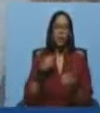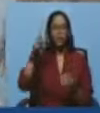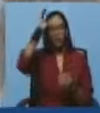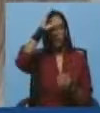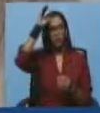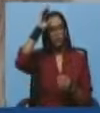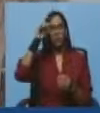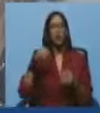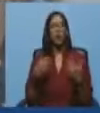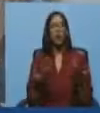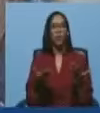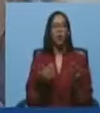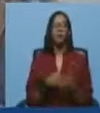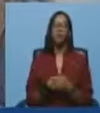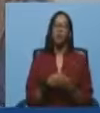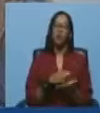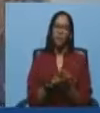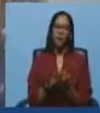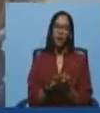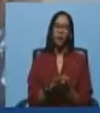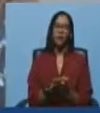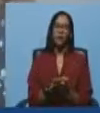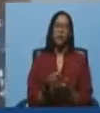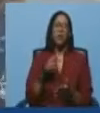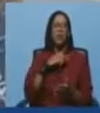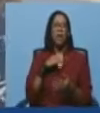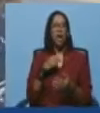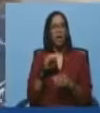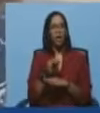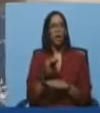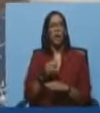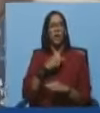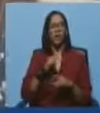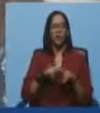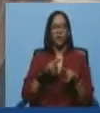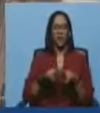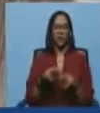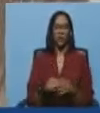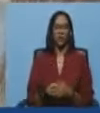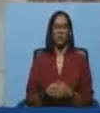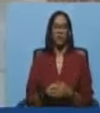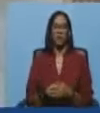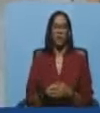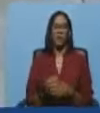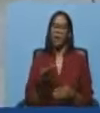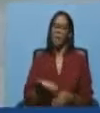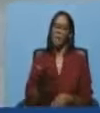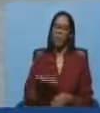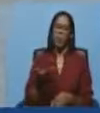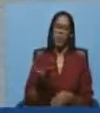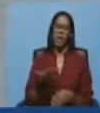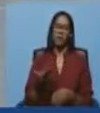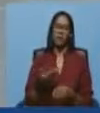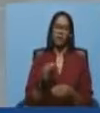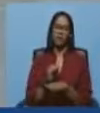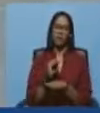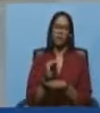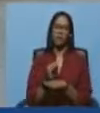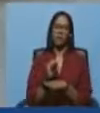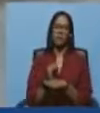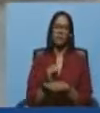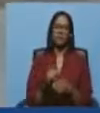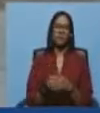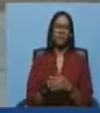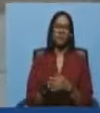concientizar cuáles son las consecuencias y hay que proteger a nuestros niños y niñas. Es indispensable que los protejamos, están